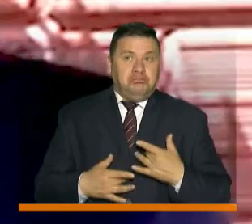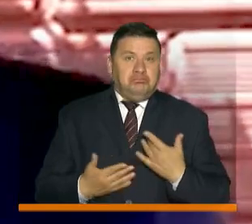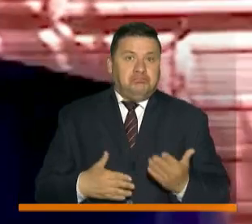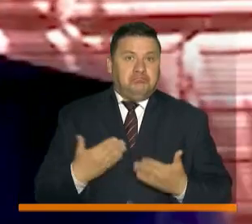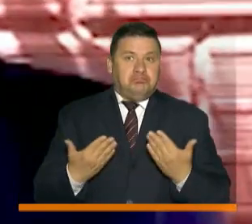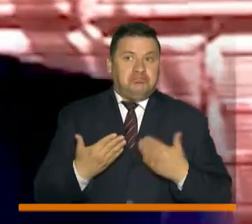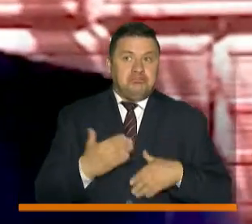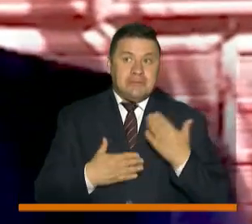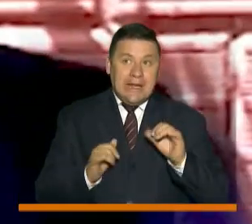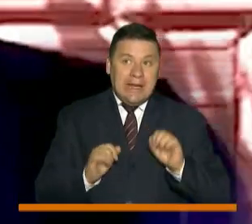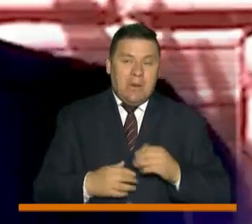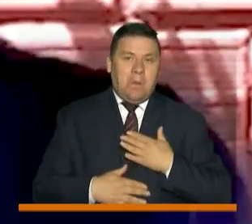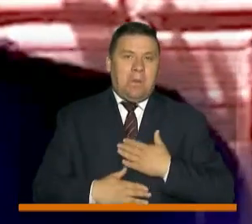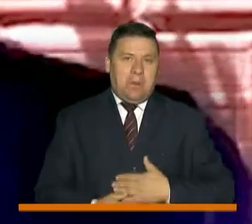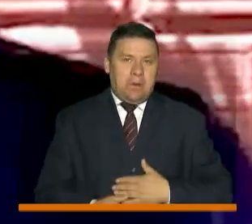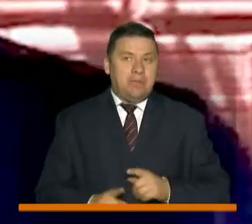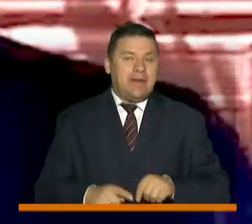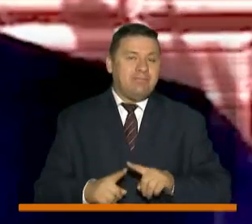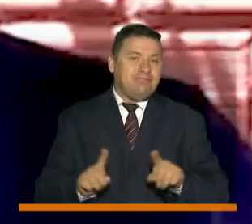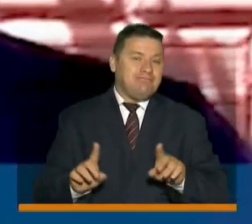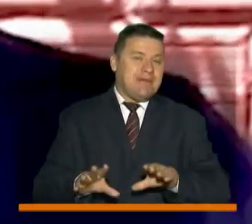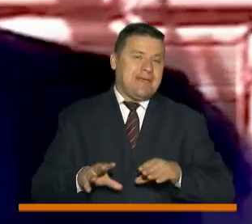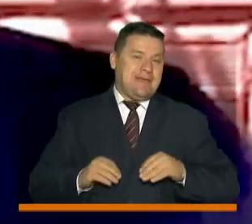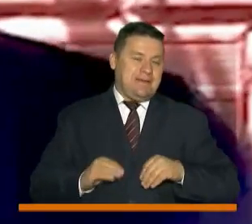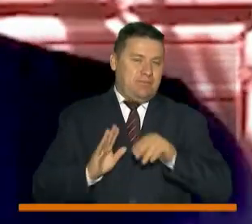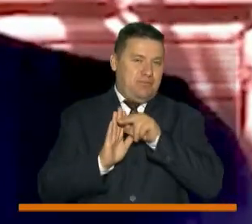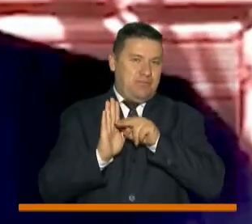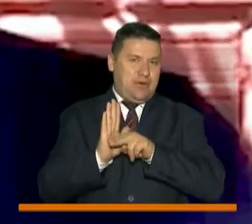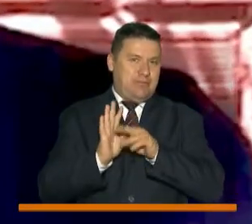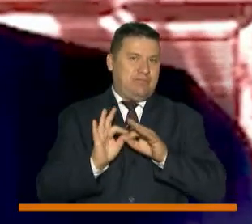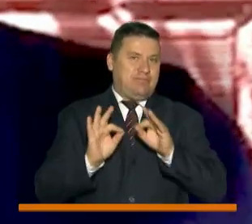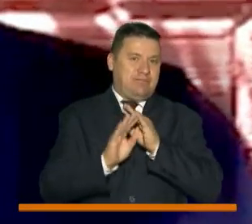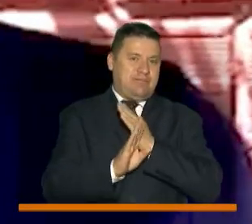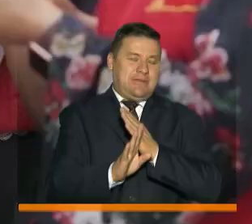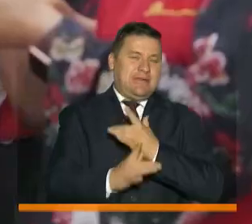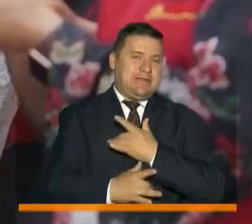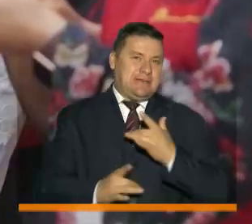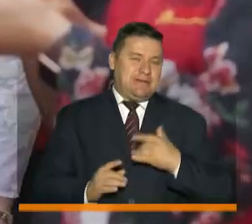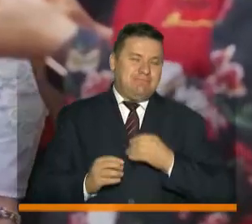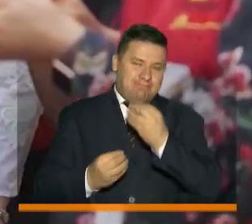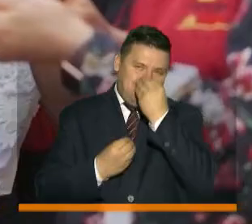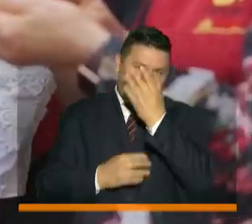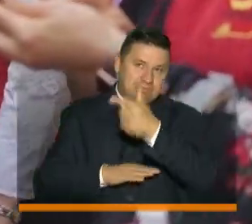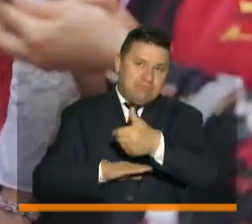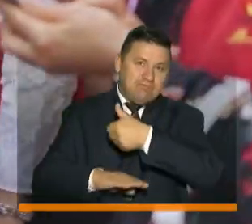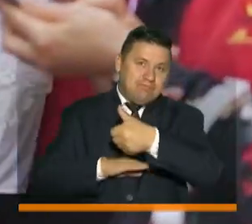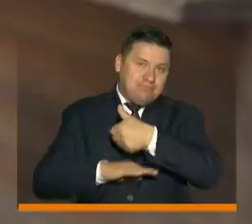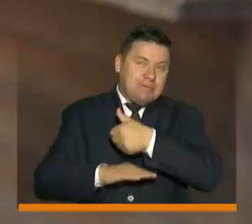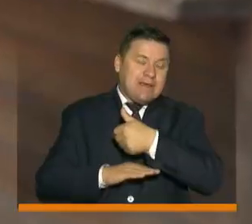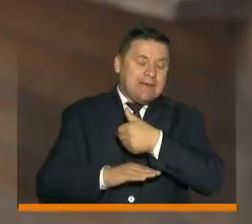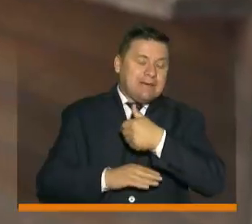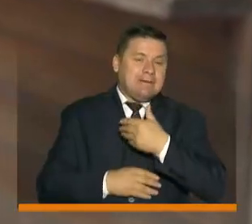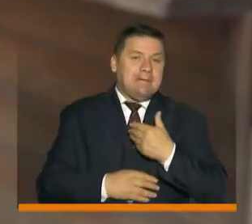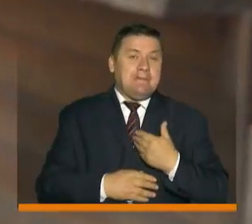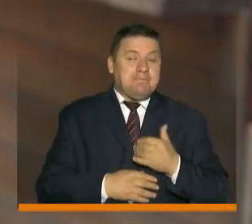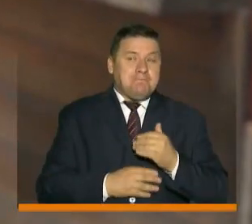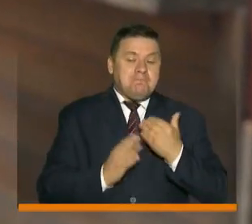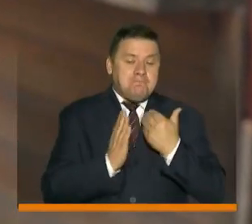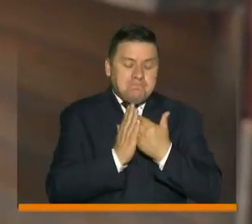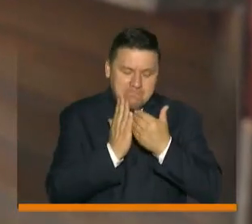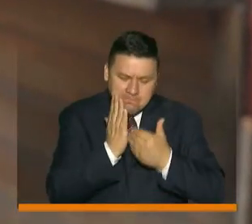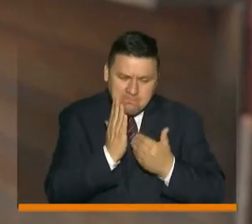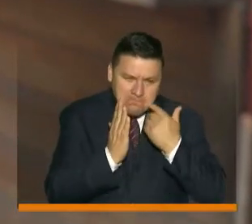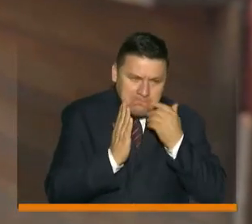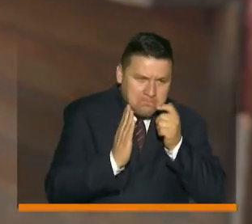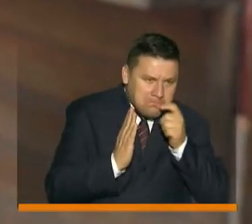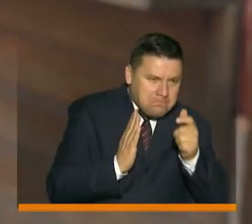clases presenciales, adaptándonos y acogiéndonos a todos los protocolos de bioseguridad exigidos. Constatamos el reinicio de actividades